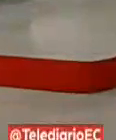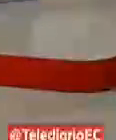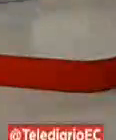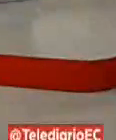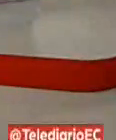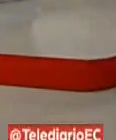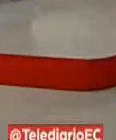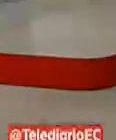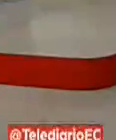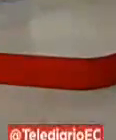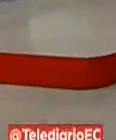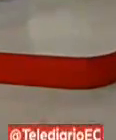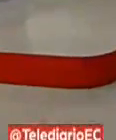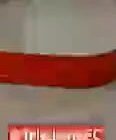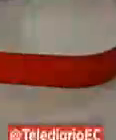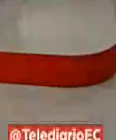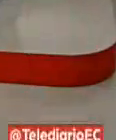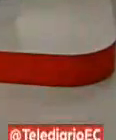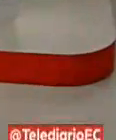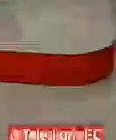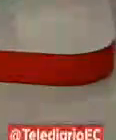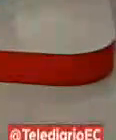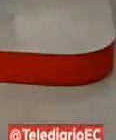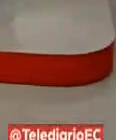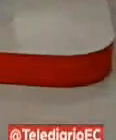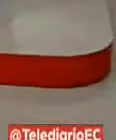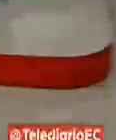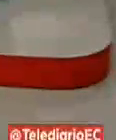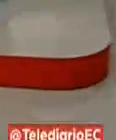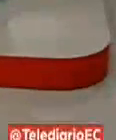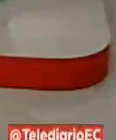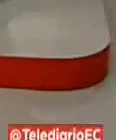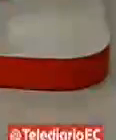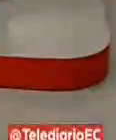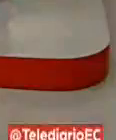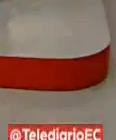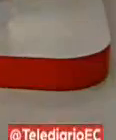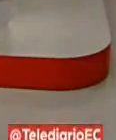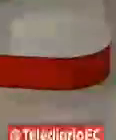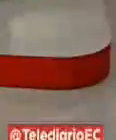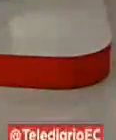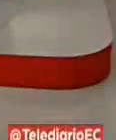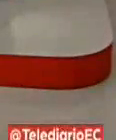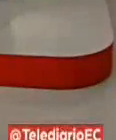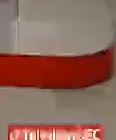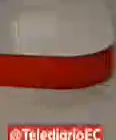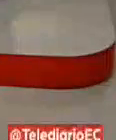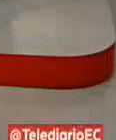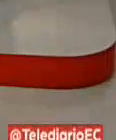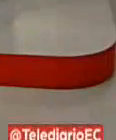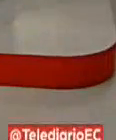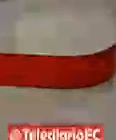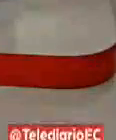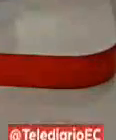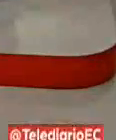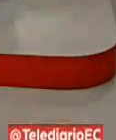y en la señal internacional de Ecuador TV para Estados Unidos, a través del paquete latino de DirecTV en el